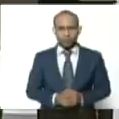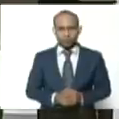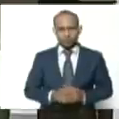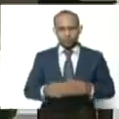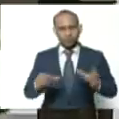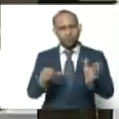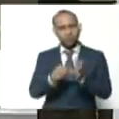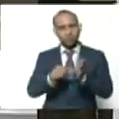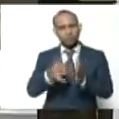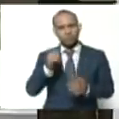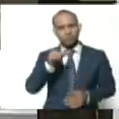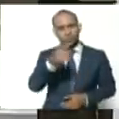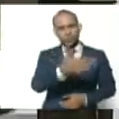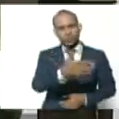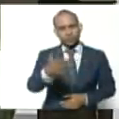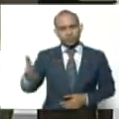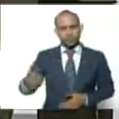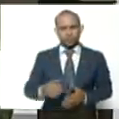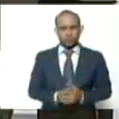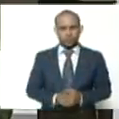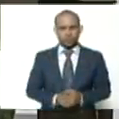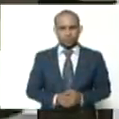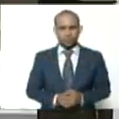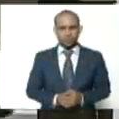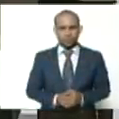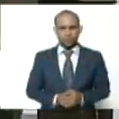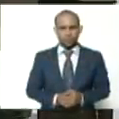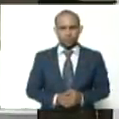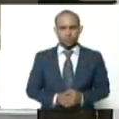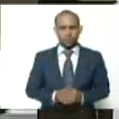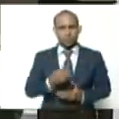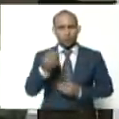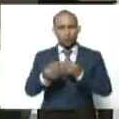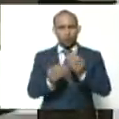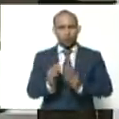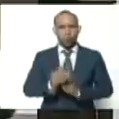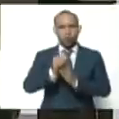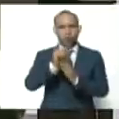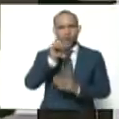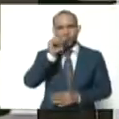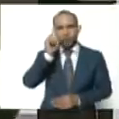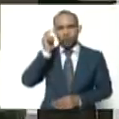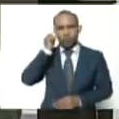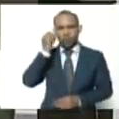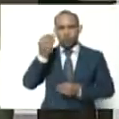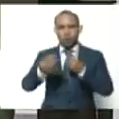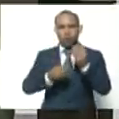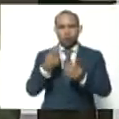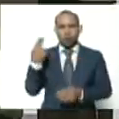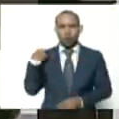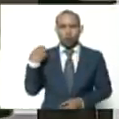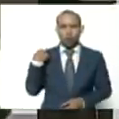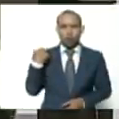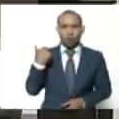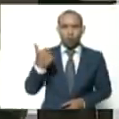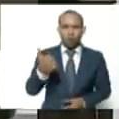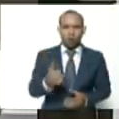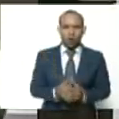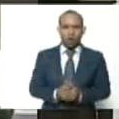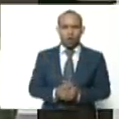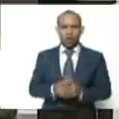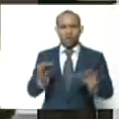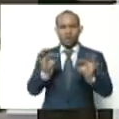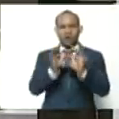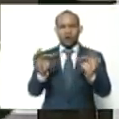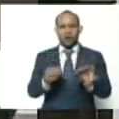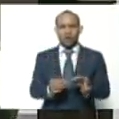esté usted, en la trinchera que usted esté, como líder, como lideresa, como jefe, como jefa, como activista,